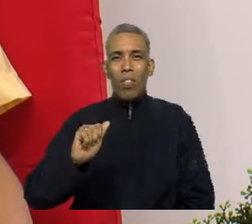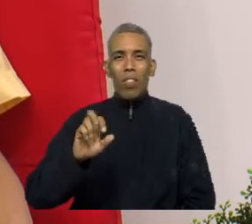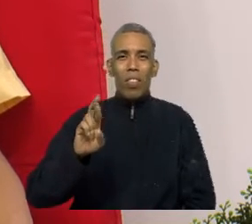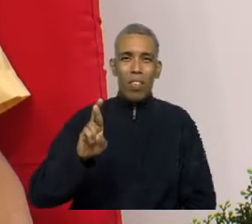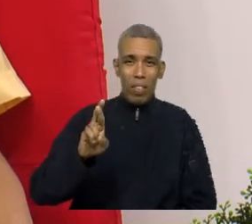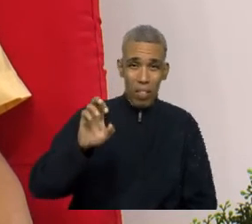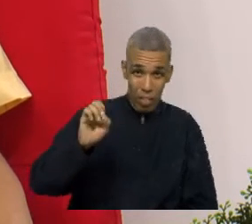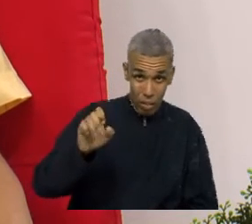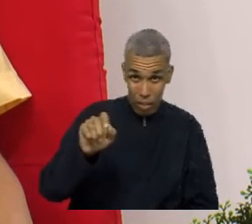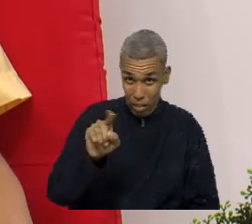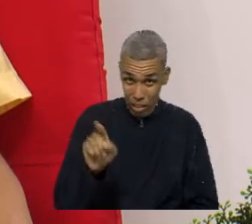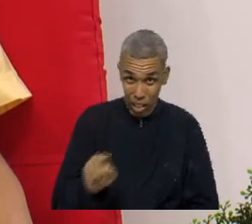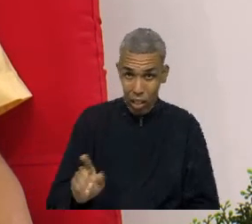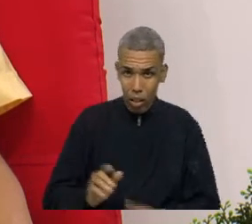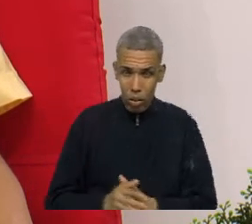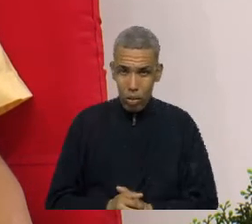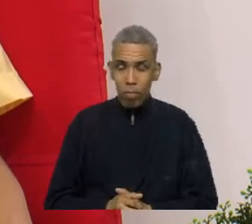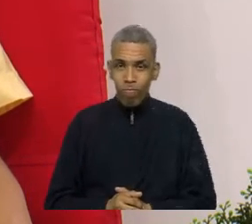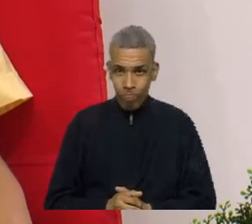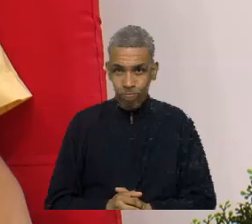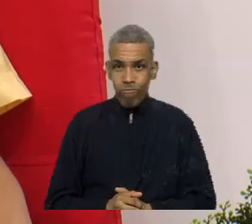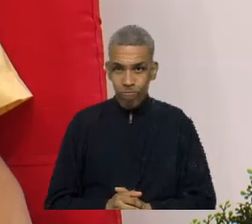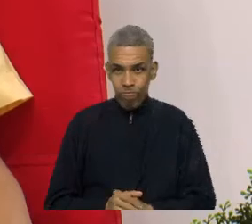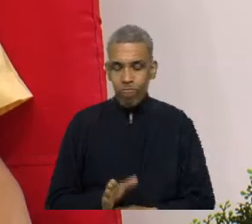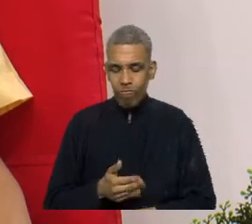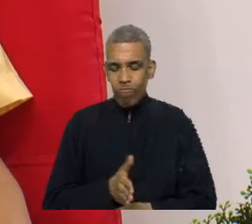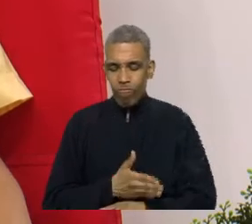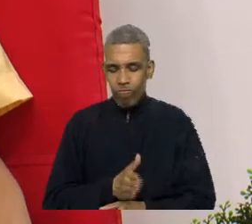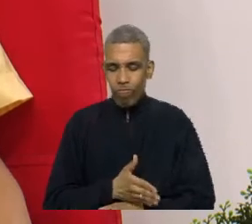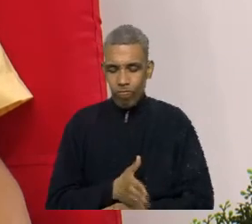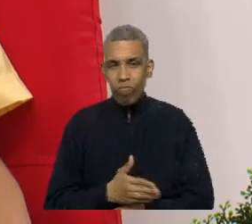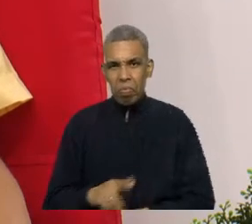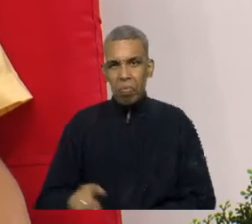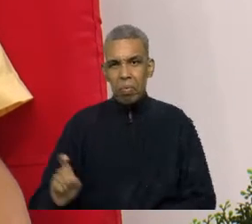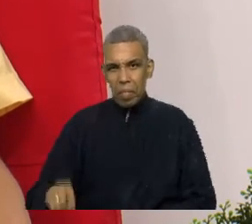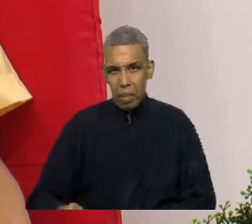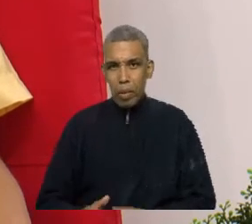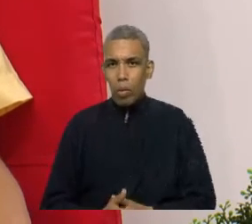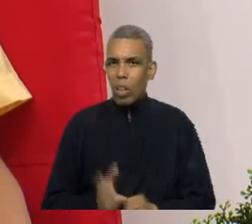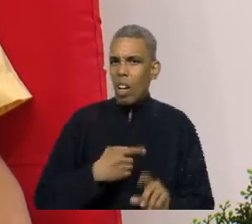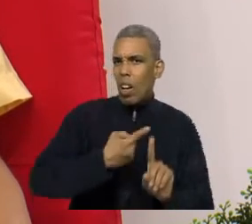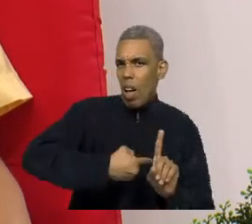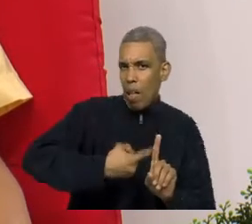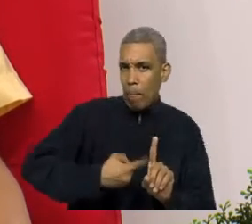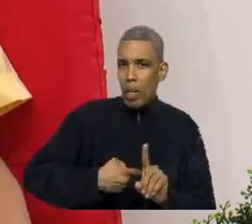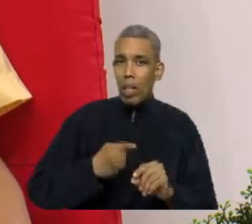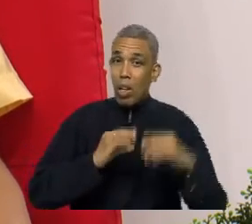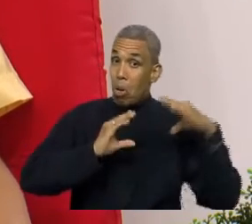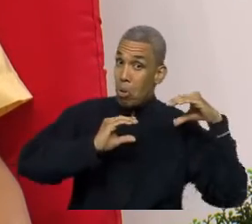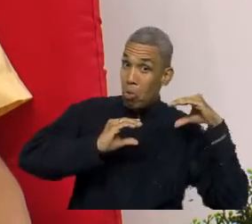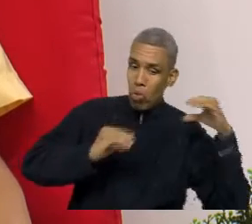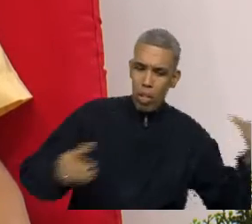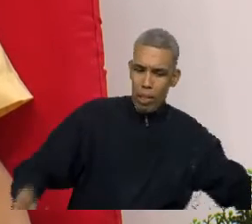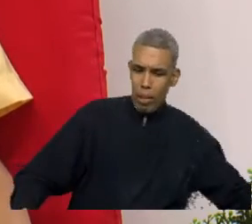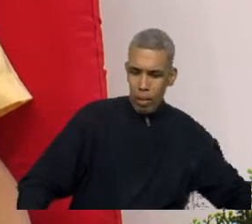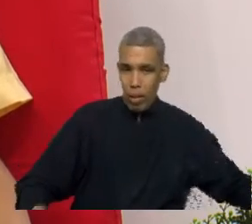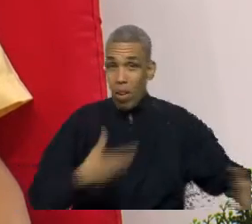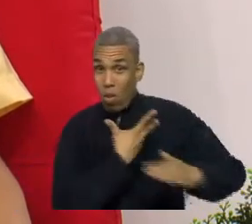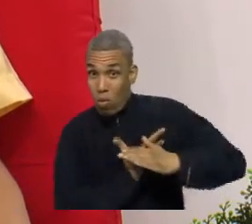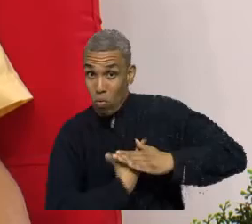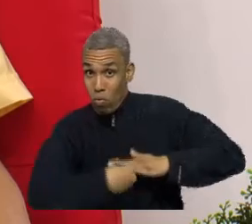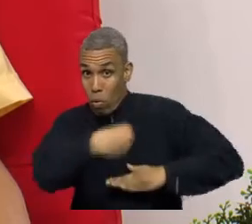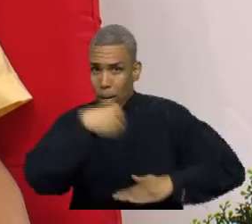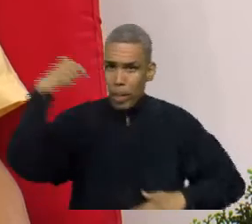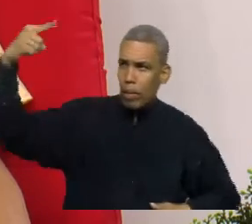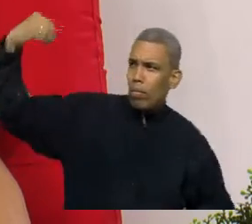desencadenantes de esta patología asmática. Entonces es importante mantener bien aseado, no tener cortinas, no tener tapetes,